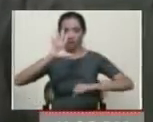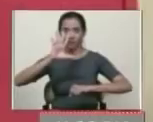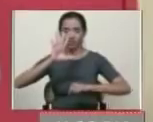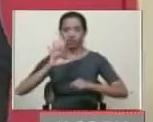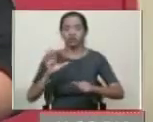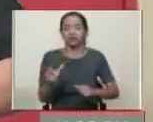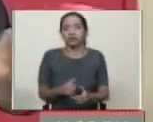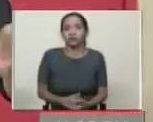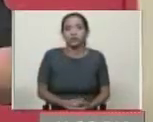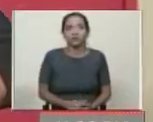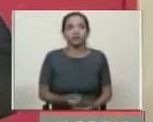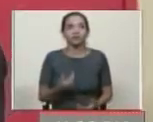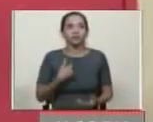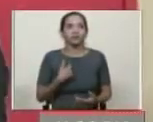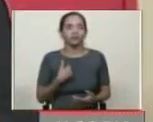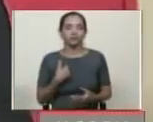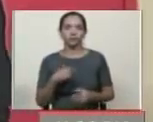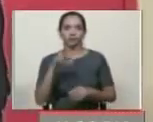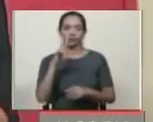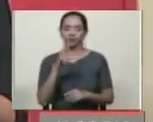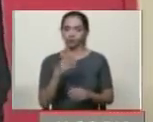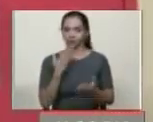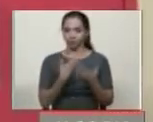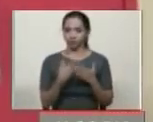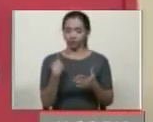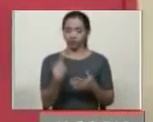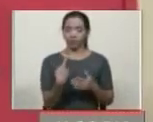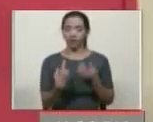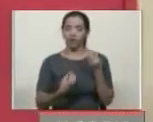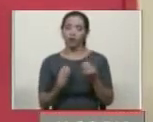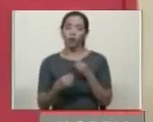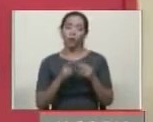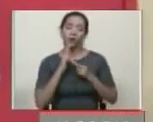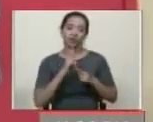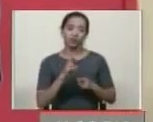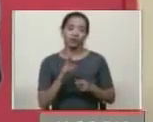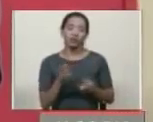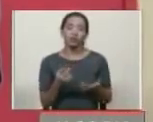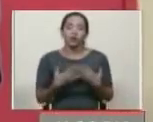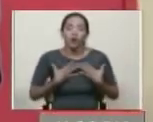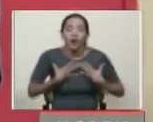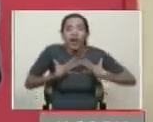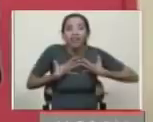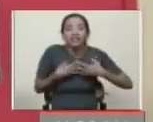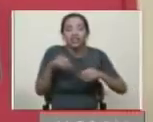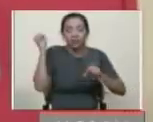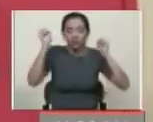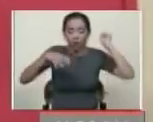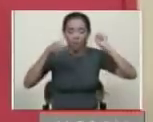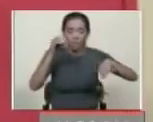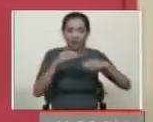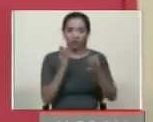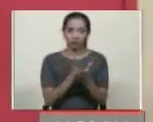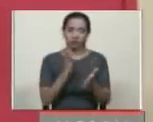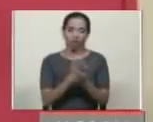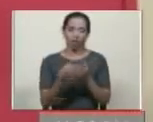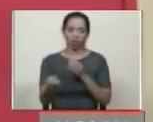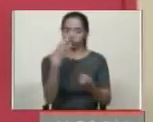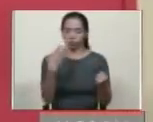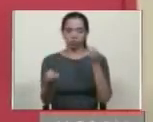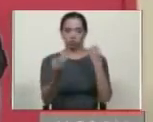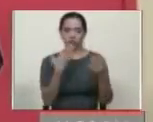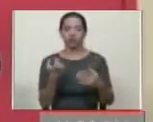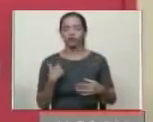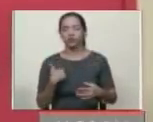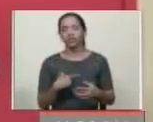yo en lo particular, 3 cosas para responderte. La primera es cómo reacciono yo ante ese bombardeo de cosas que sí recibimos constantemente. Claro. Yo tengo, sin